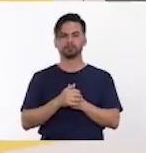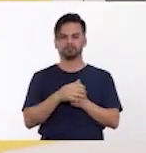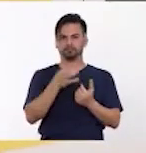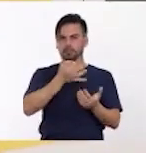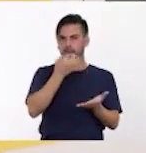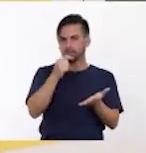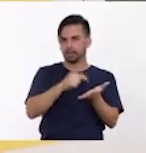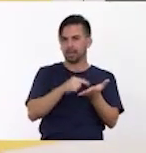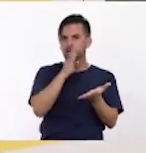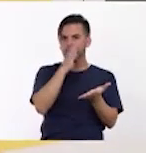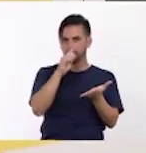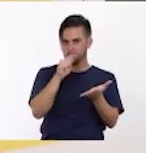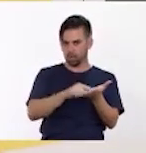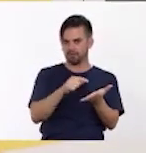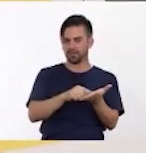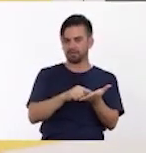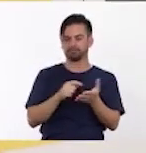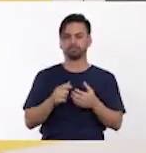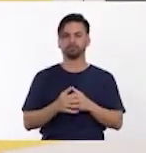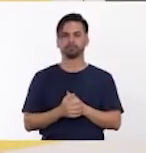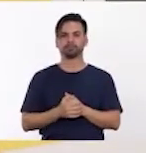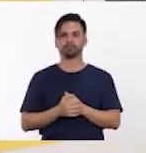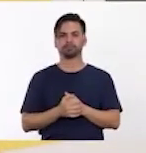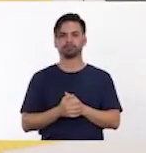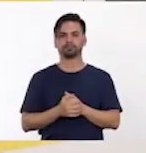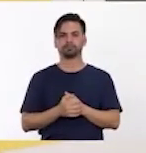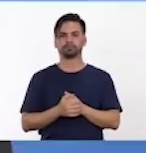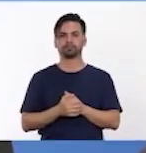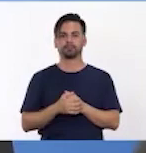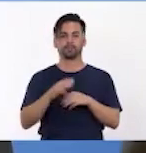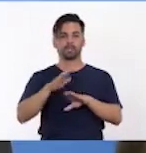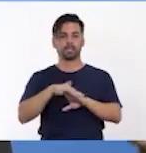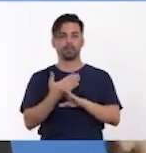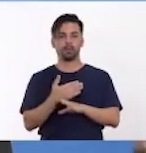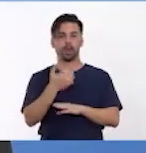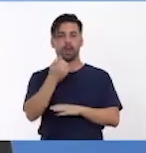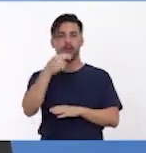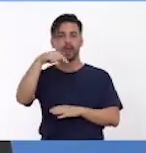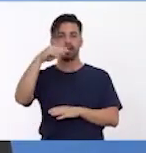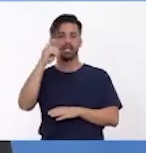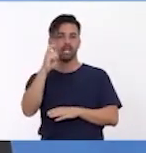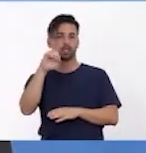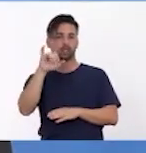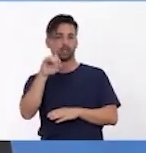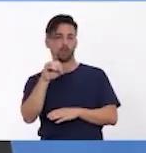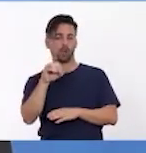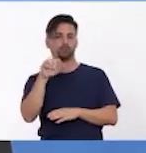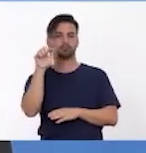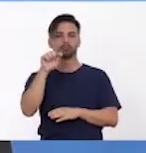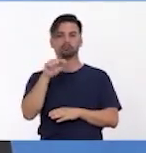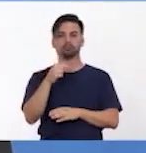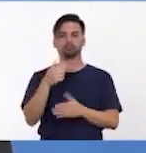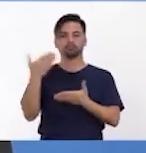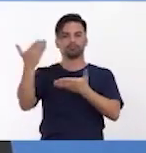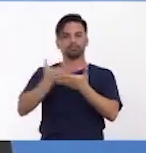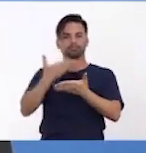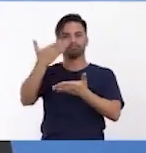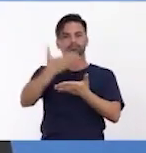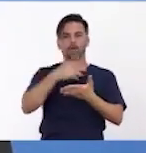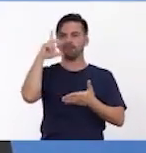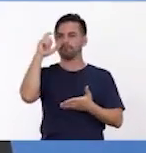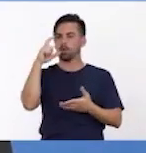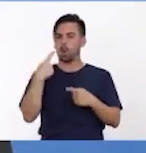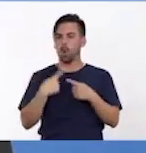para plantear sus ejemplos. Bibliografía. Los anexos, todos los elementos que puedan contribuir a enriquecer el trabajo. Y le